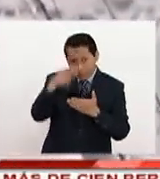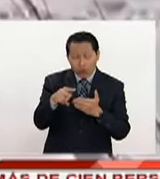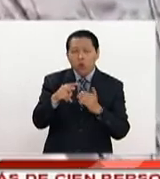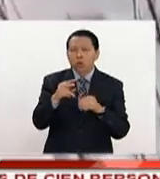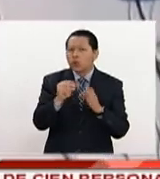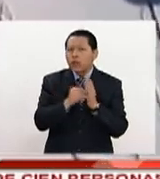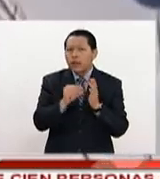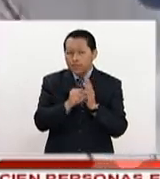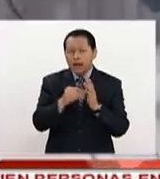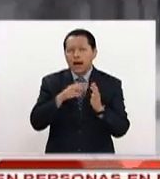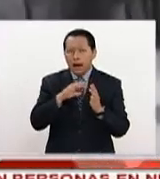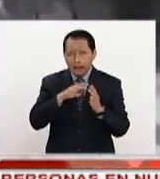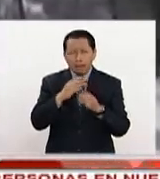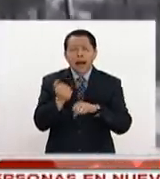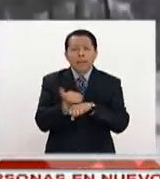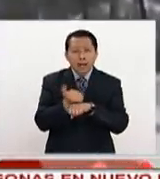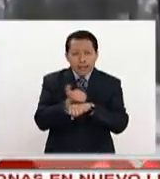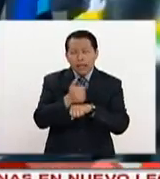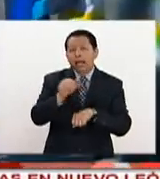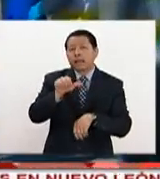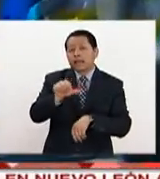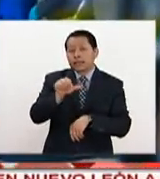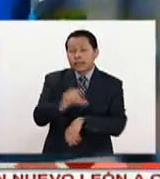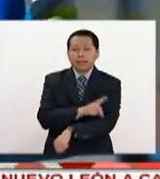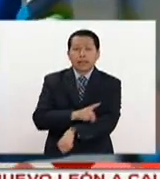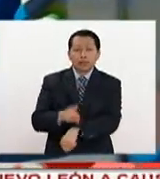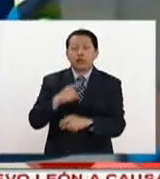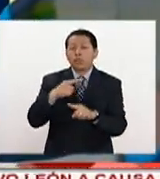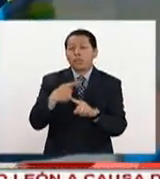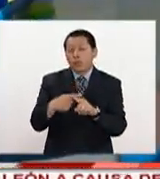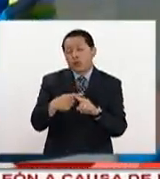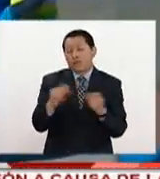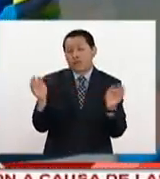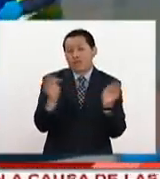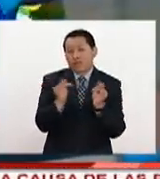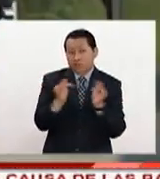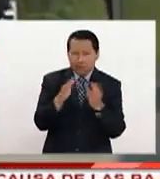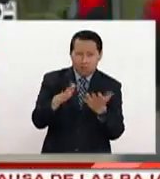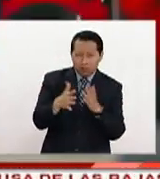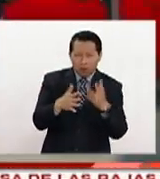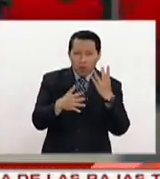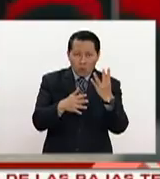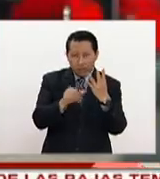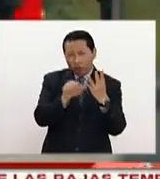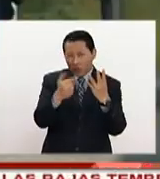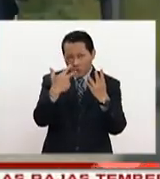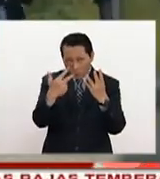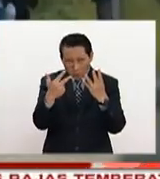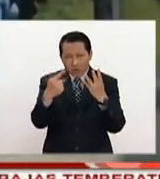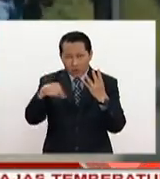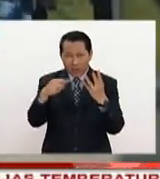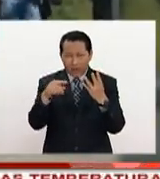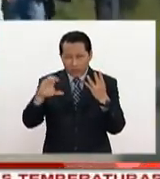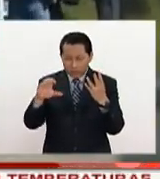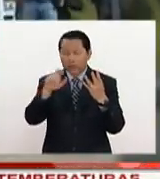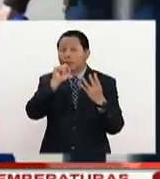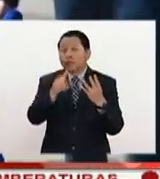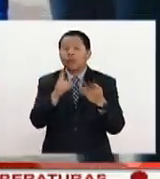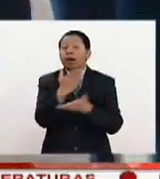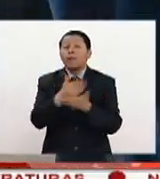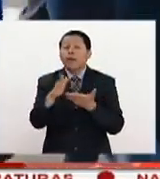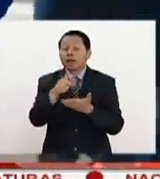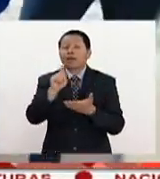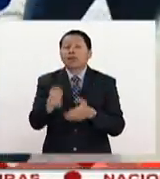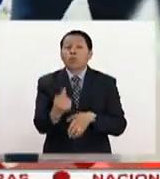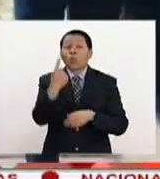la alerta amarilla en 16 delegaciones debido a las temperaturas que van a rondar entre los 4 y los 8 grados centígrados. Por otra parte,